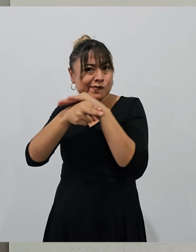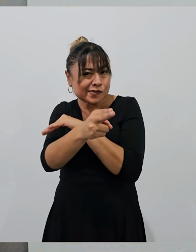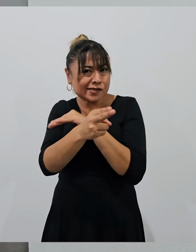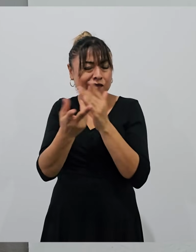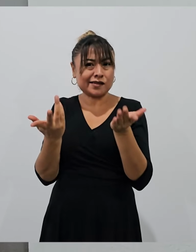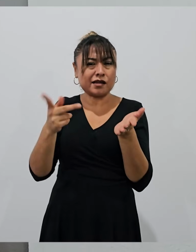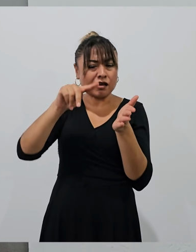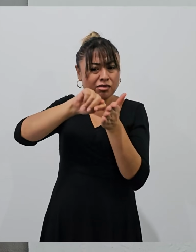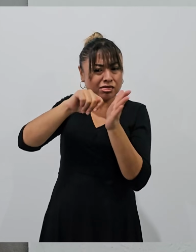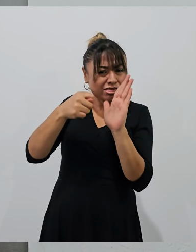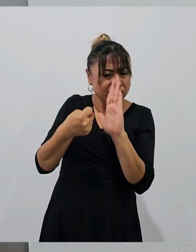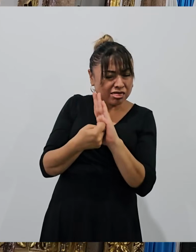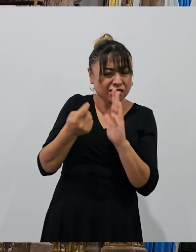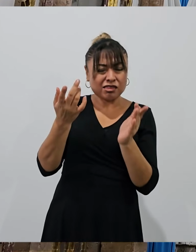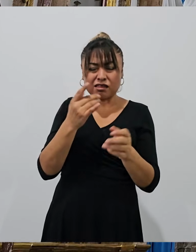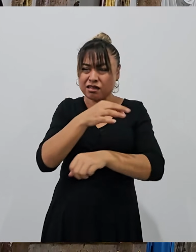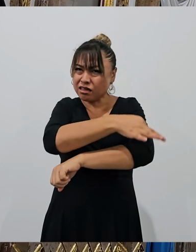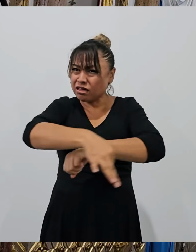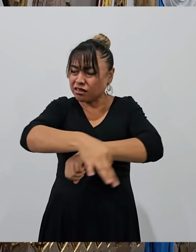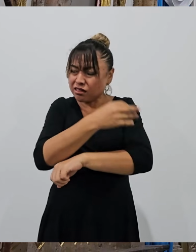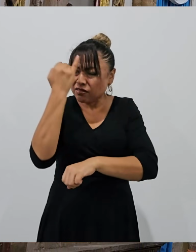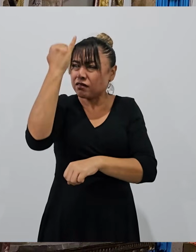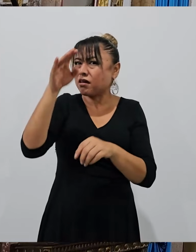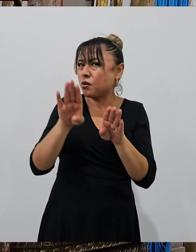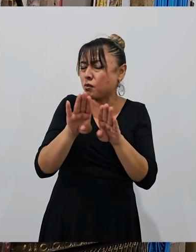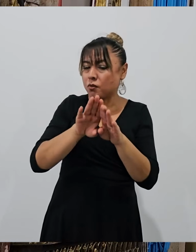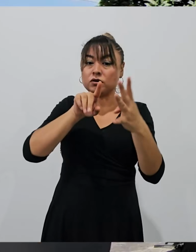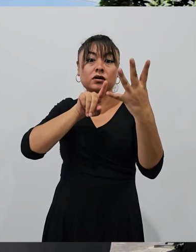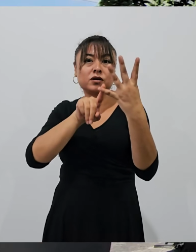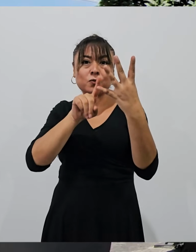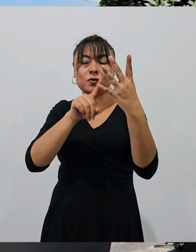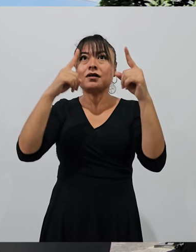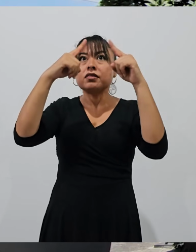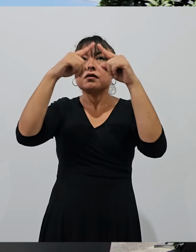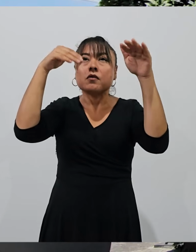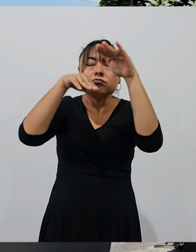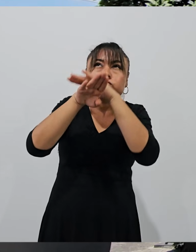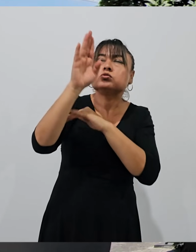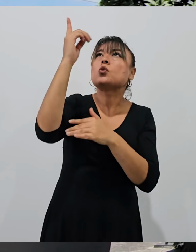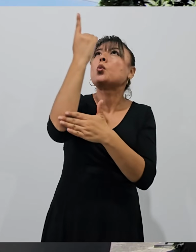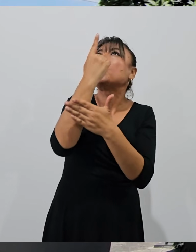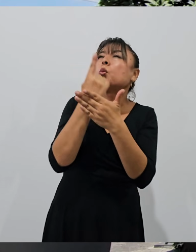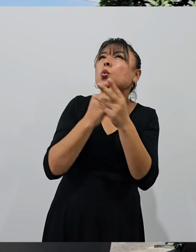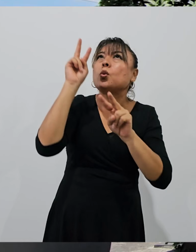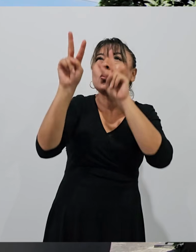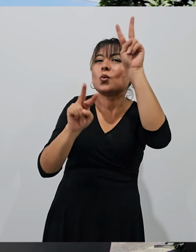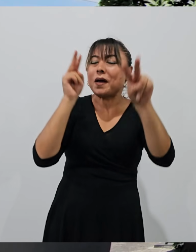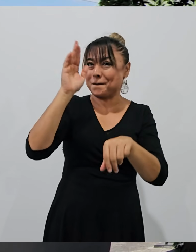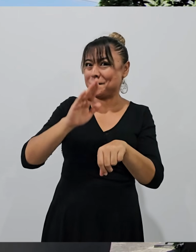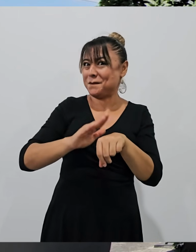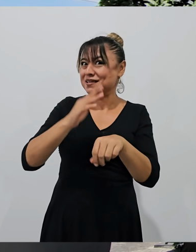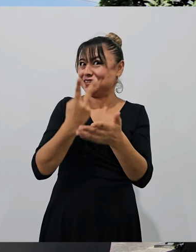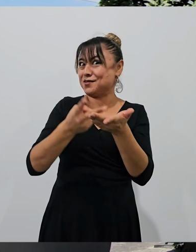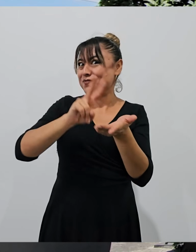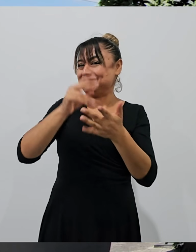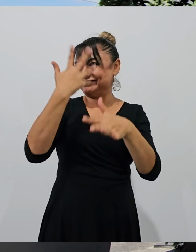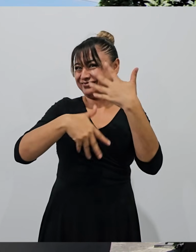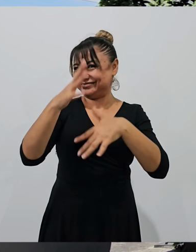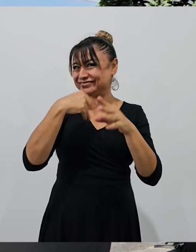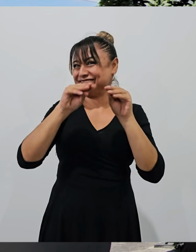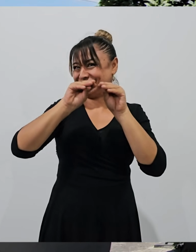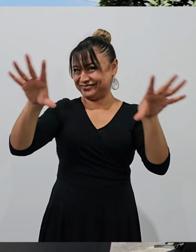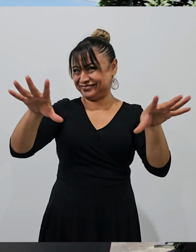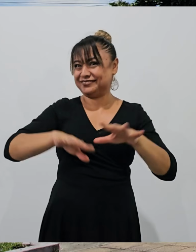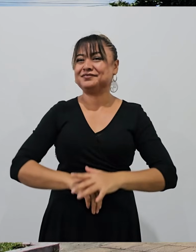para mantener el templo en pie y finalmente un análisis arquitectónico de todo el templo. En ese orden, de manera breve y con lengua de señas para ser inclusivos y que la información llegue